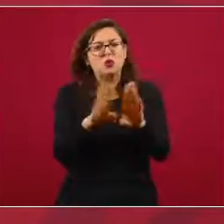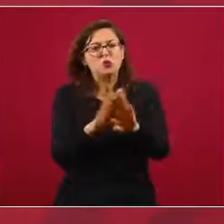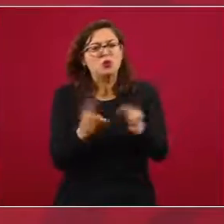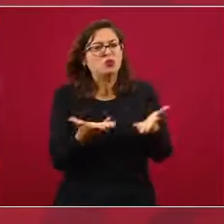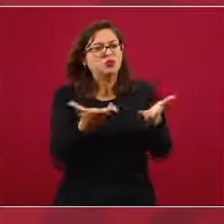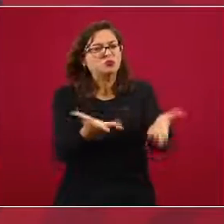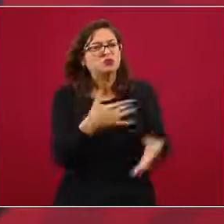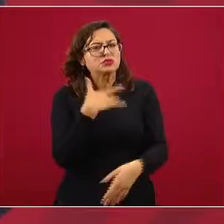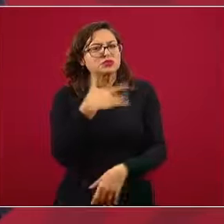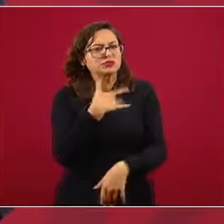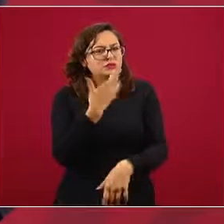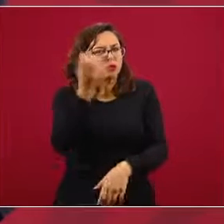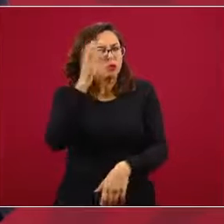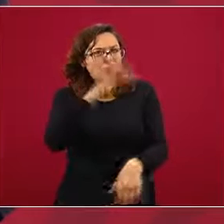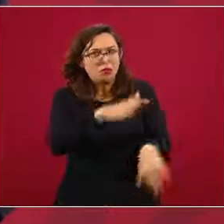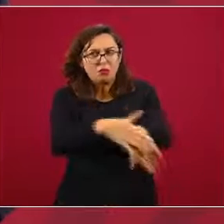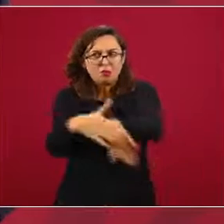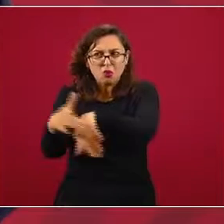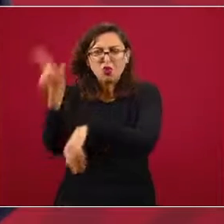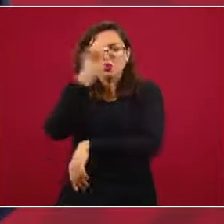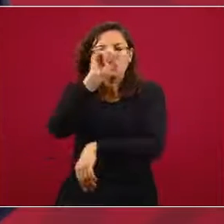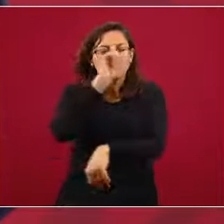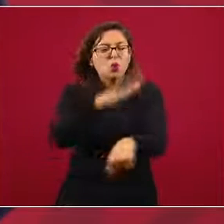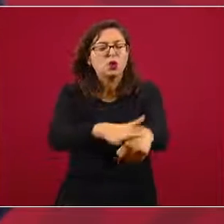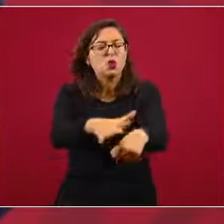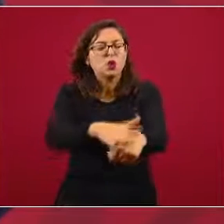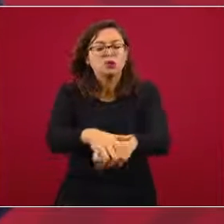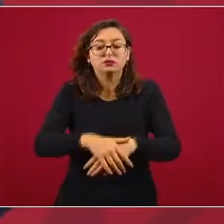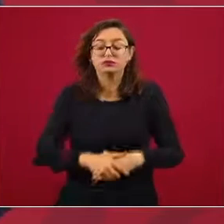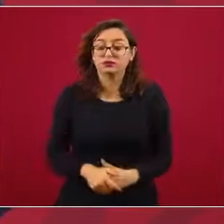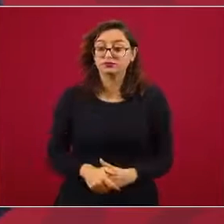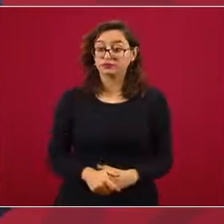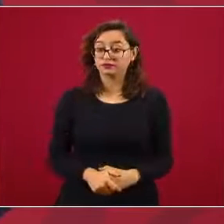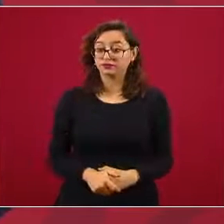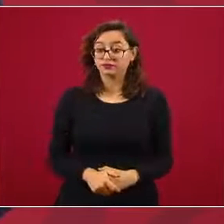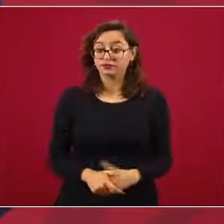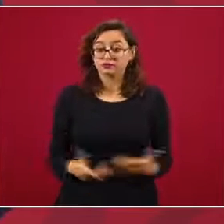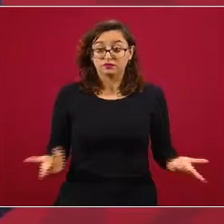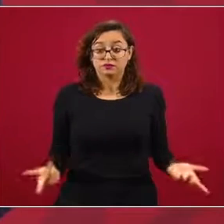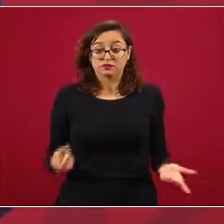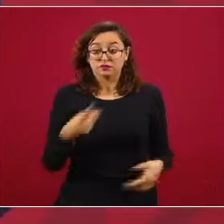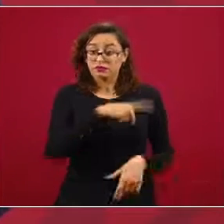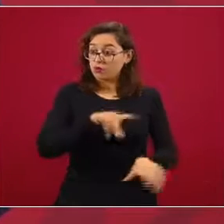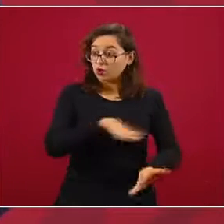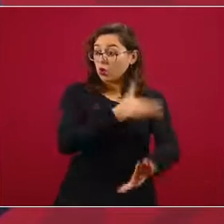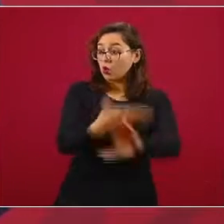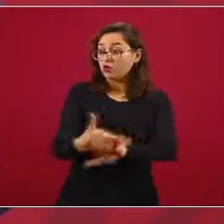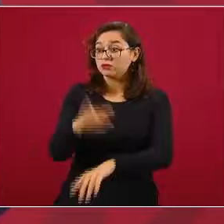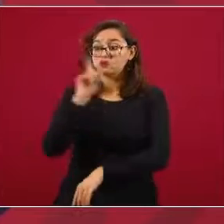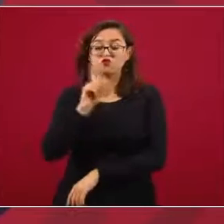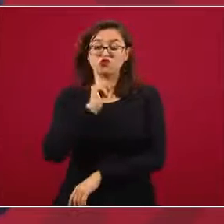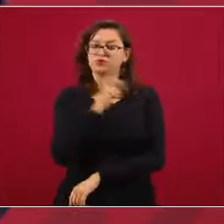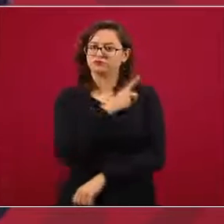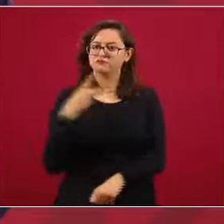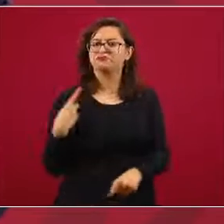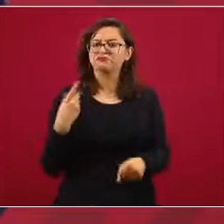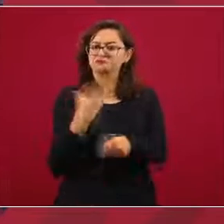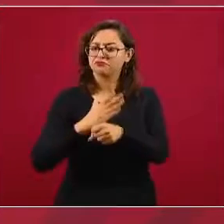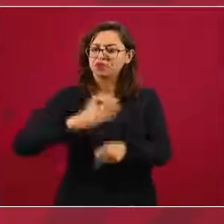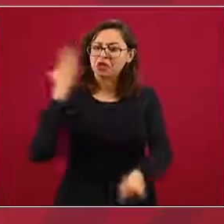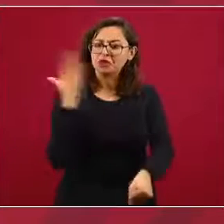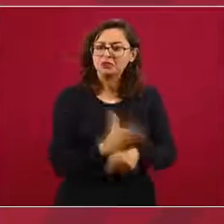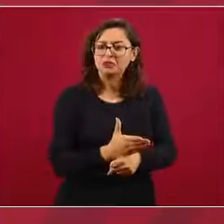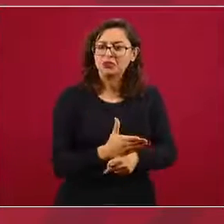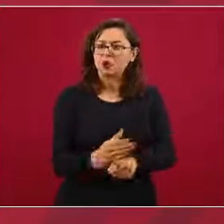los responsables, que no haya impunidad y que